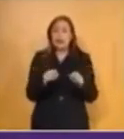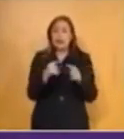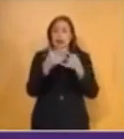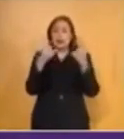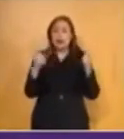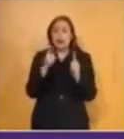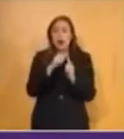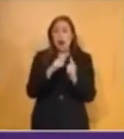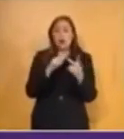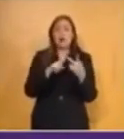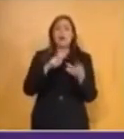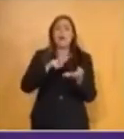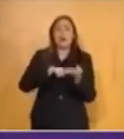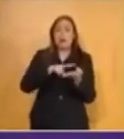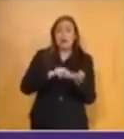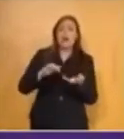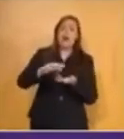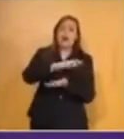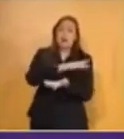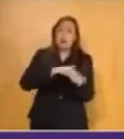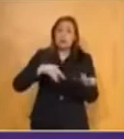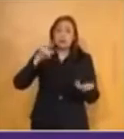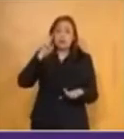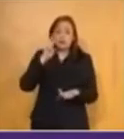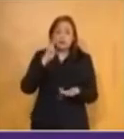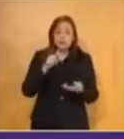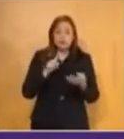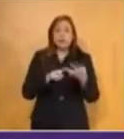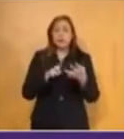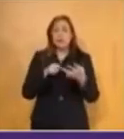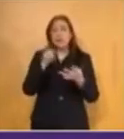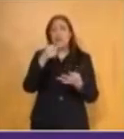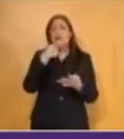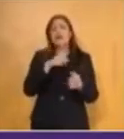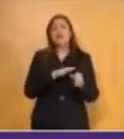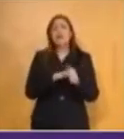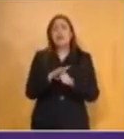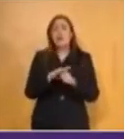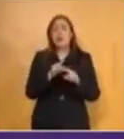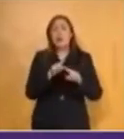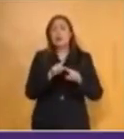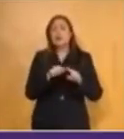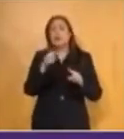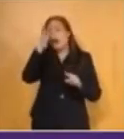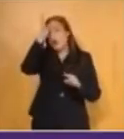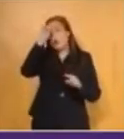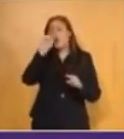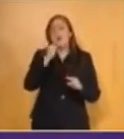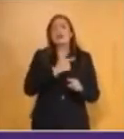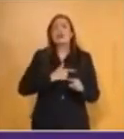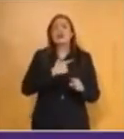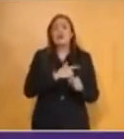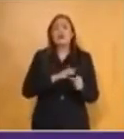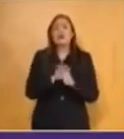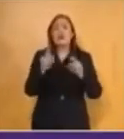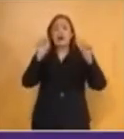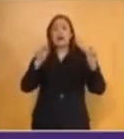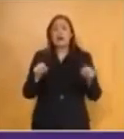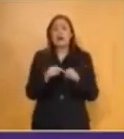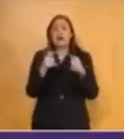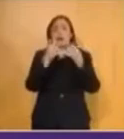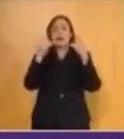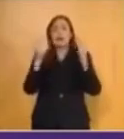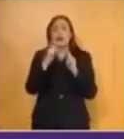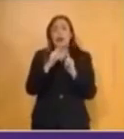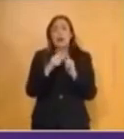pueden estar incluidos y que tú hablaras acerca de tu género de cómic favorito. Por el día de hoy vamos a continuar, voy a